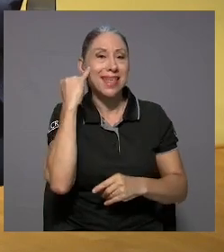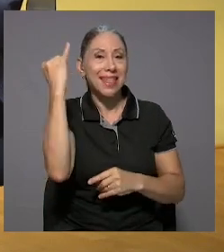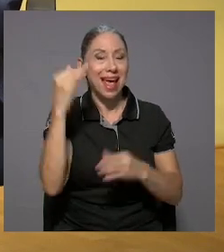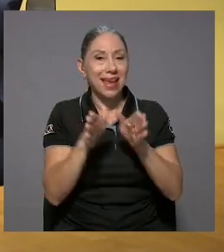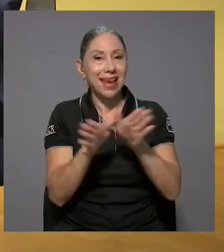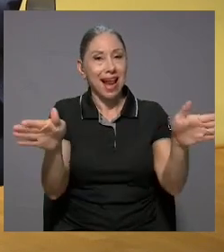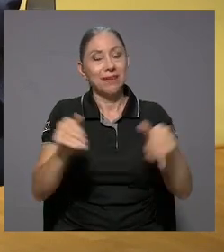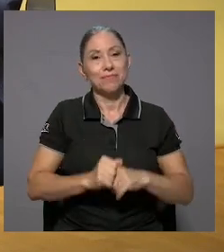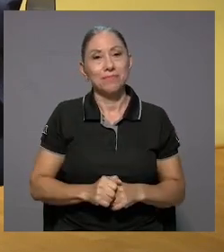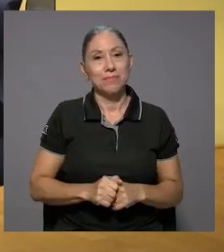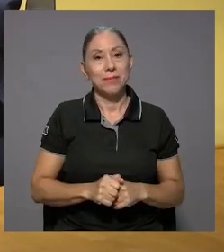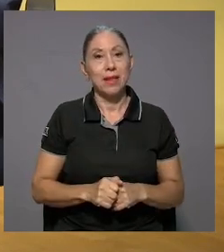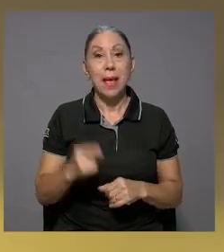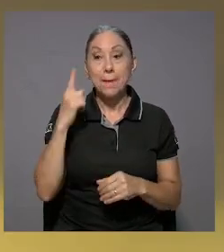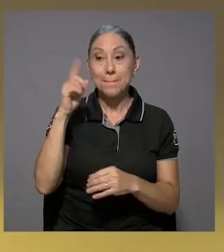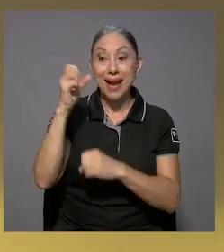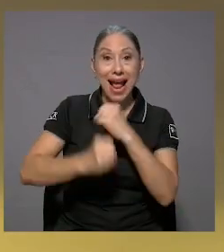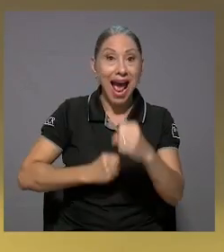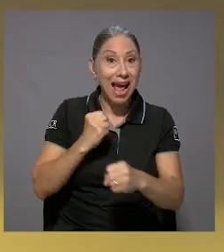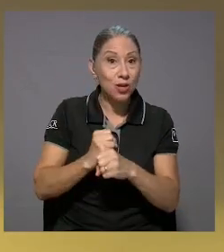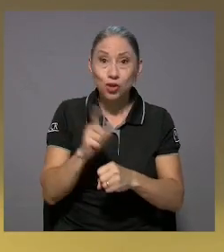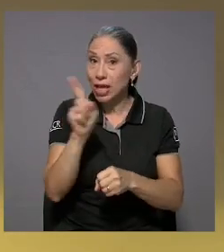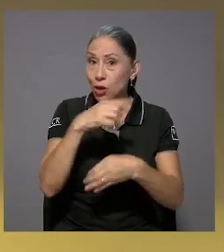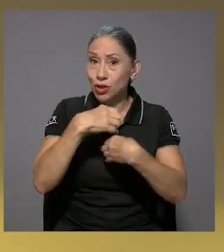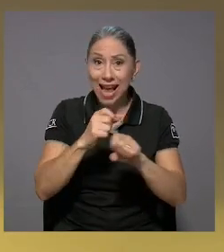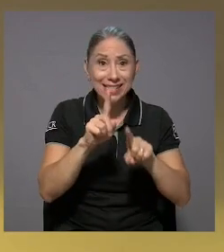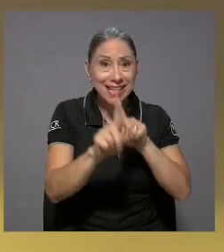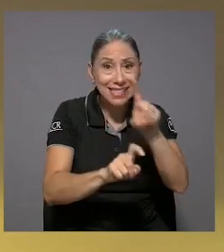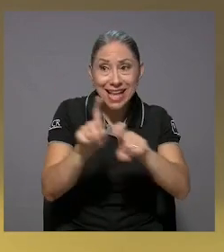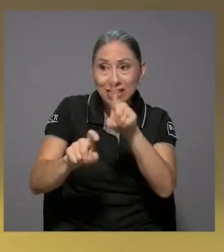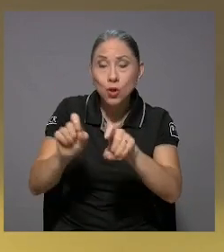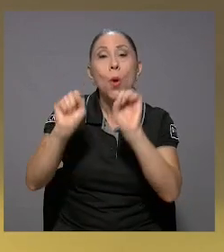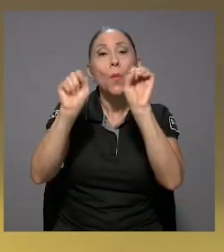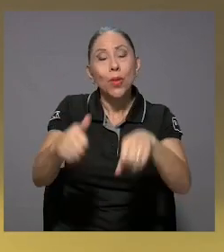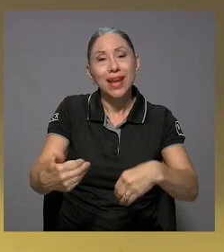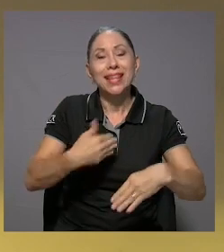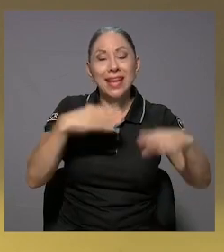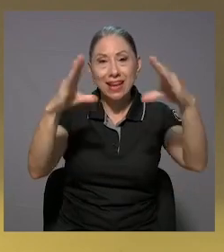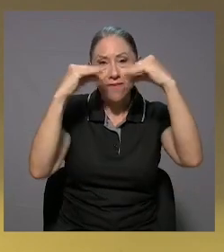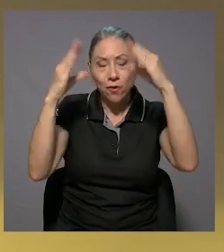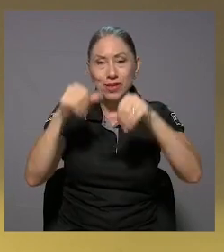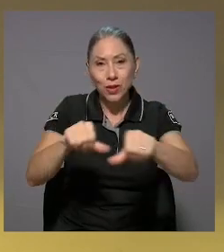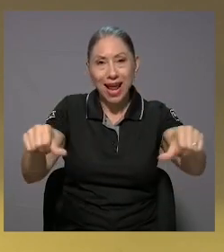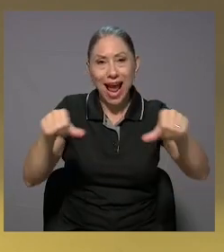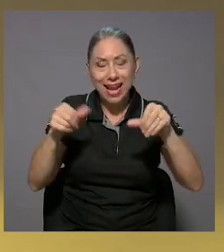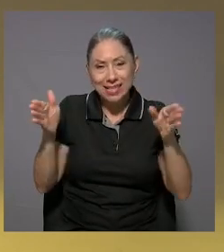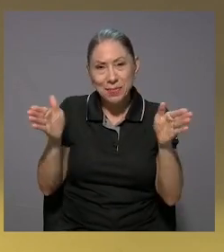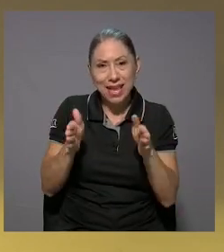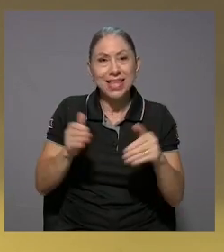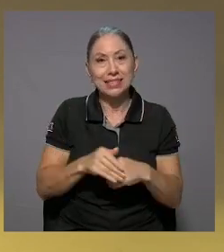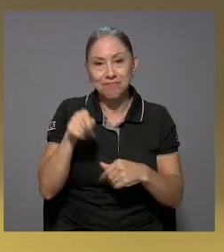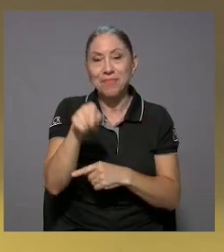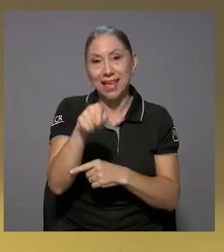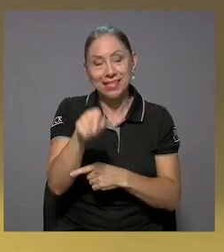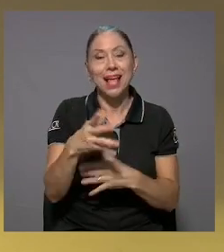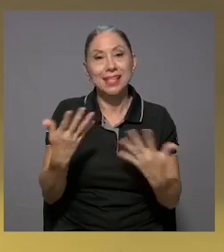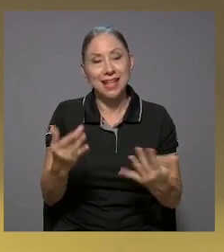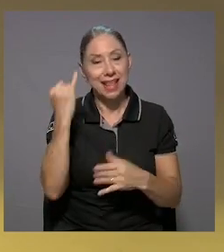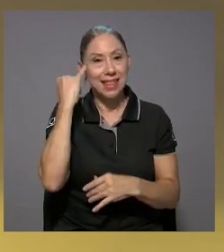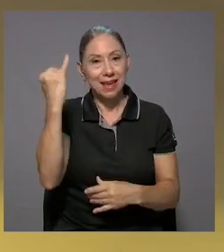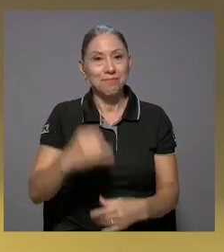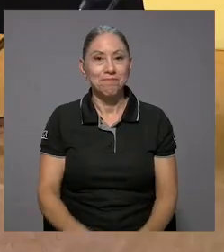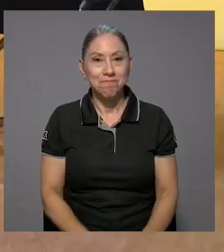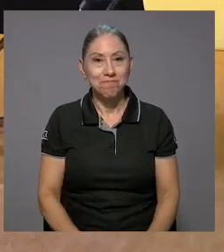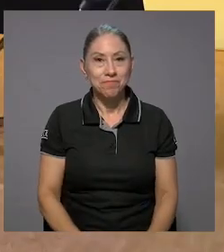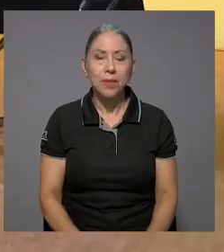la idea general, ¿verdad? Poder tener para años no censales información en los dominios pequeños o en las áreas pequeñas. Esa es